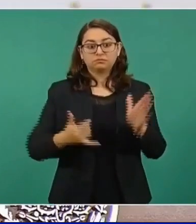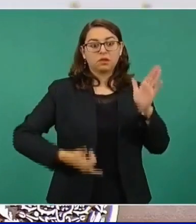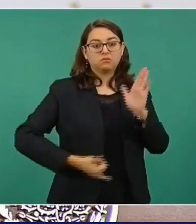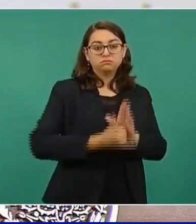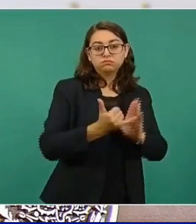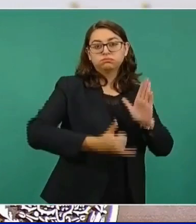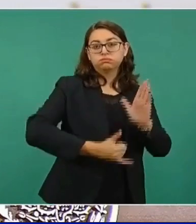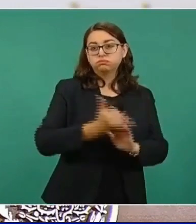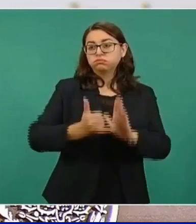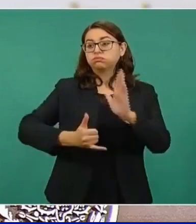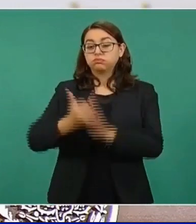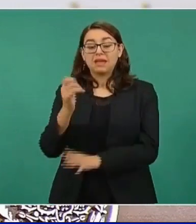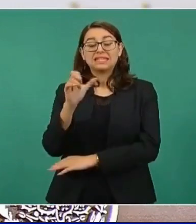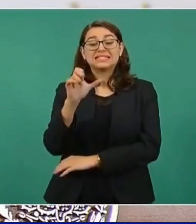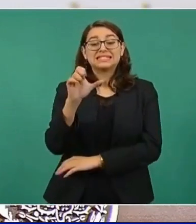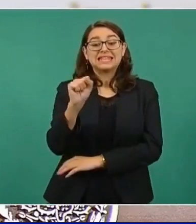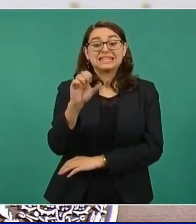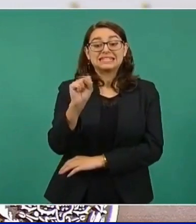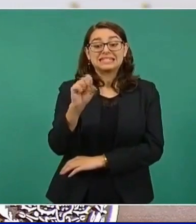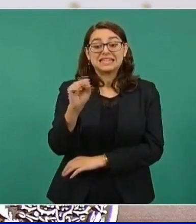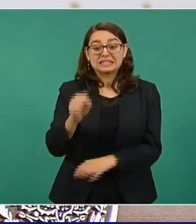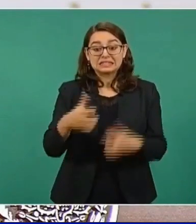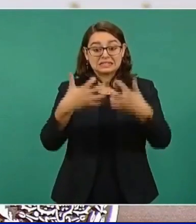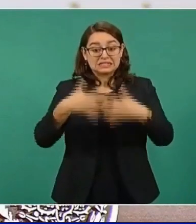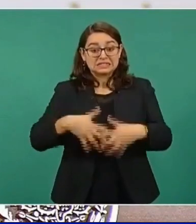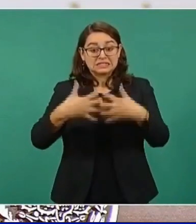hidroeléctricas y unas